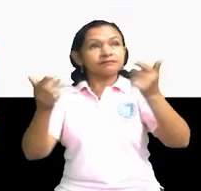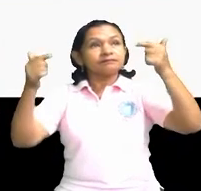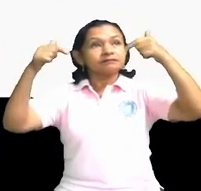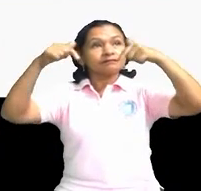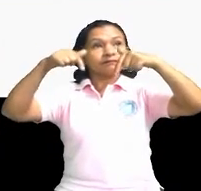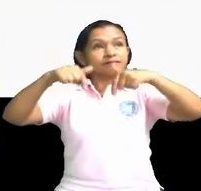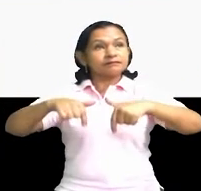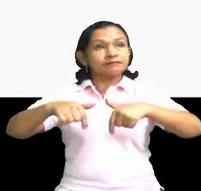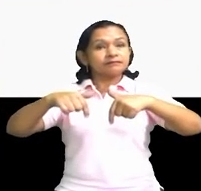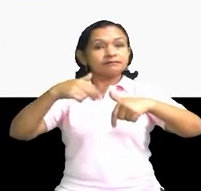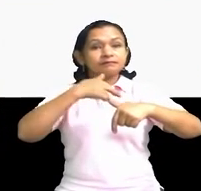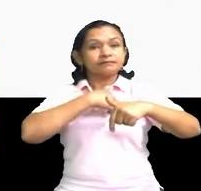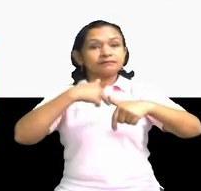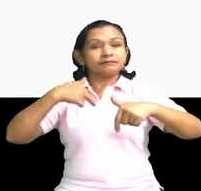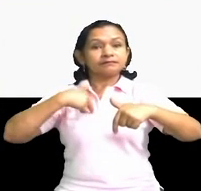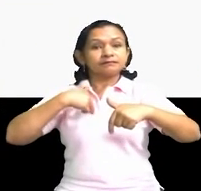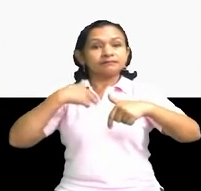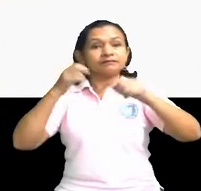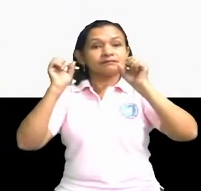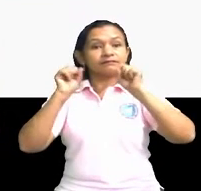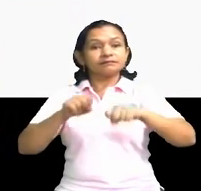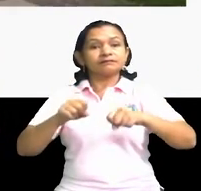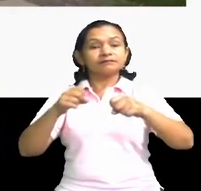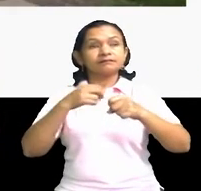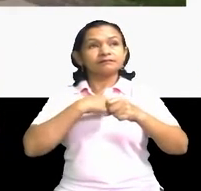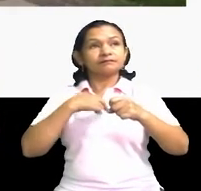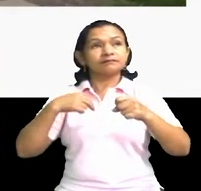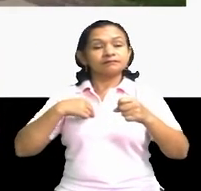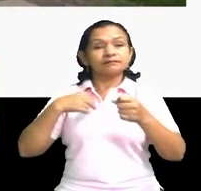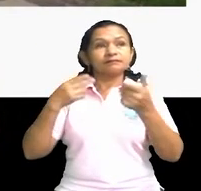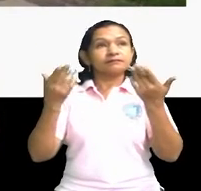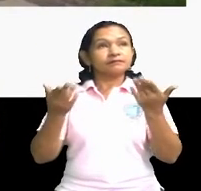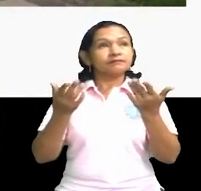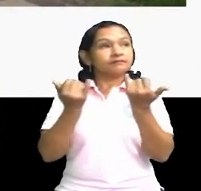tenemos ahora? Si pudiéramos y regresarla, eso, por favor.